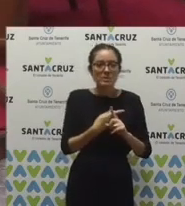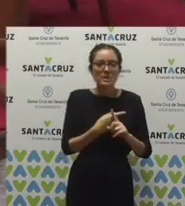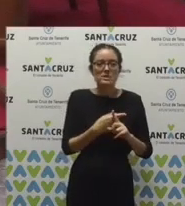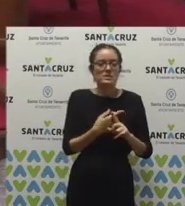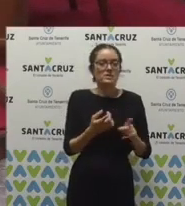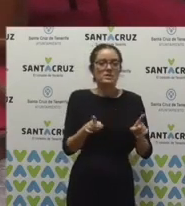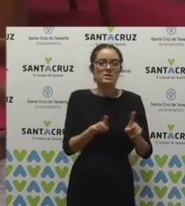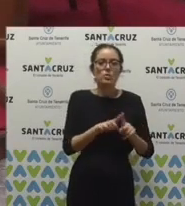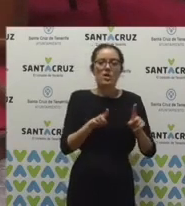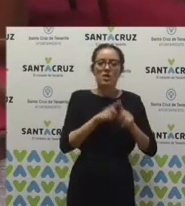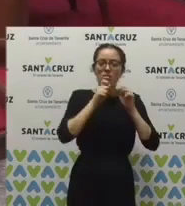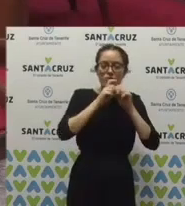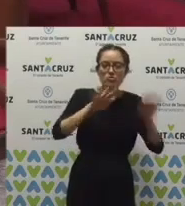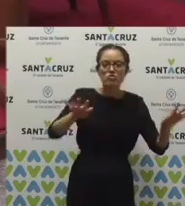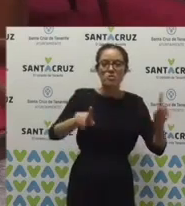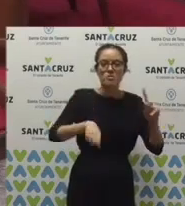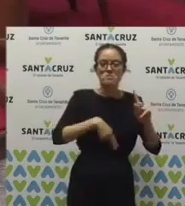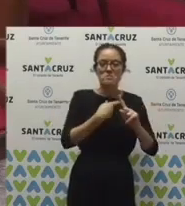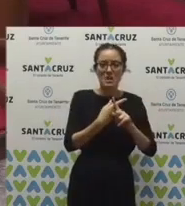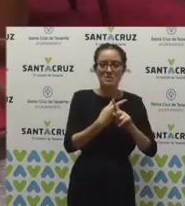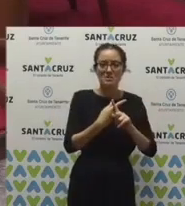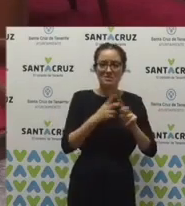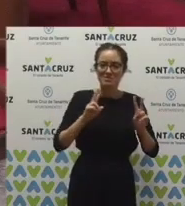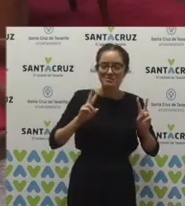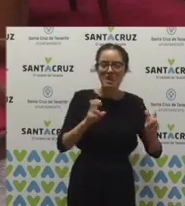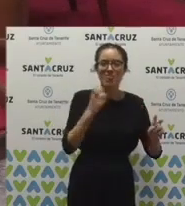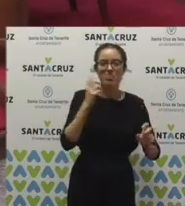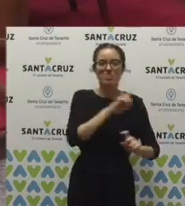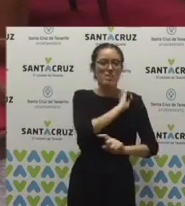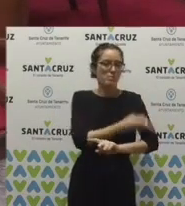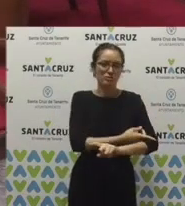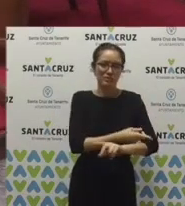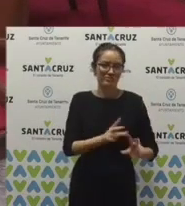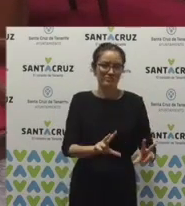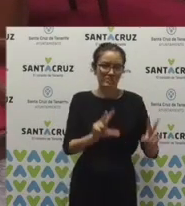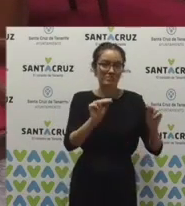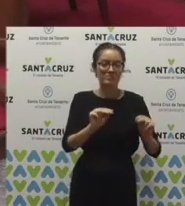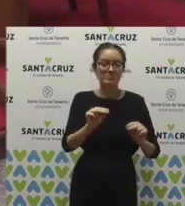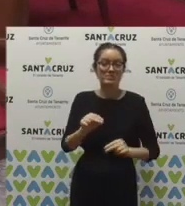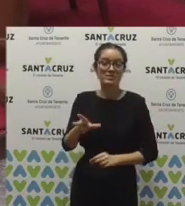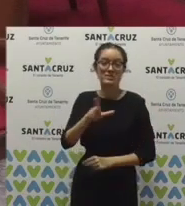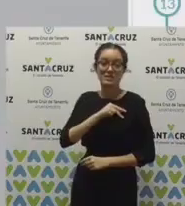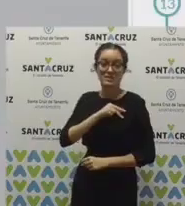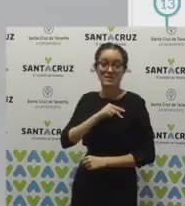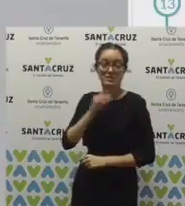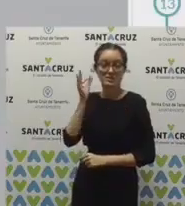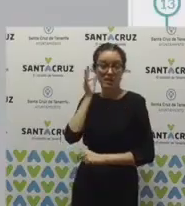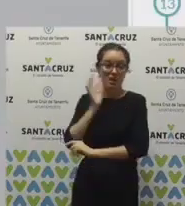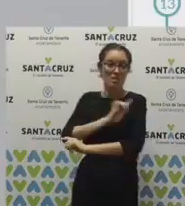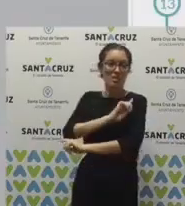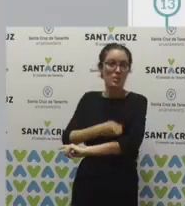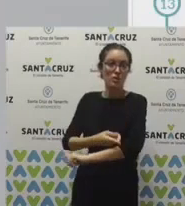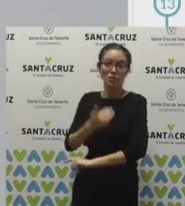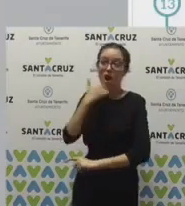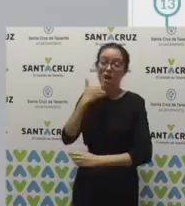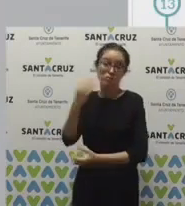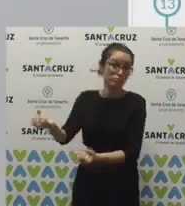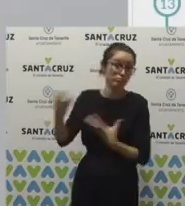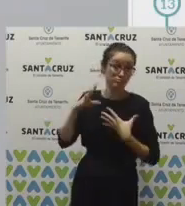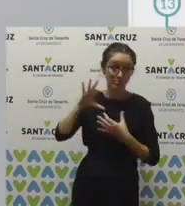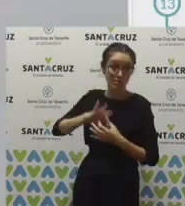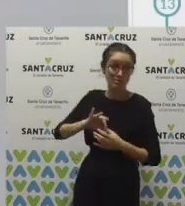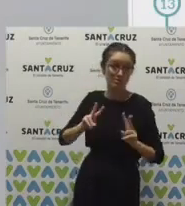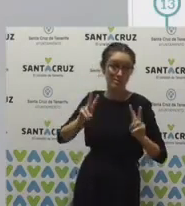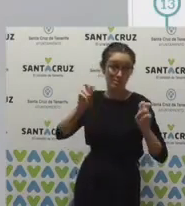y difusión de estos deportes aquí la concejala de deportes tendrá que decirnos algo al respecto también